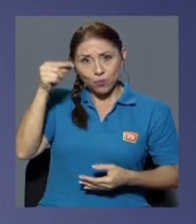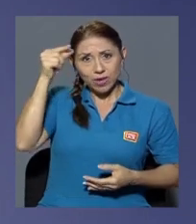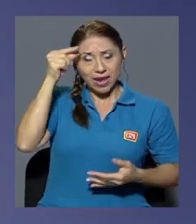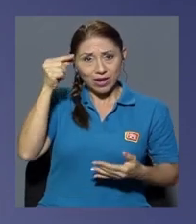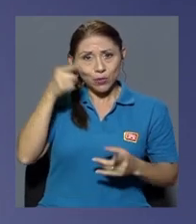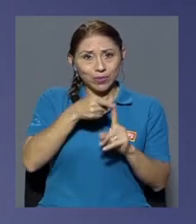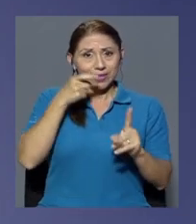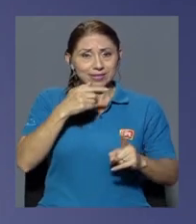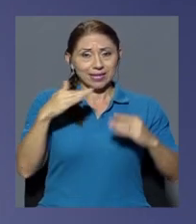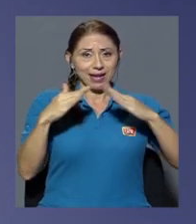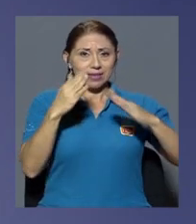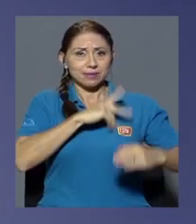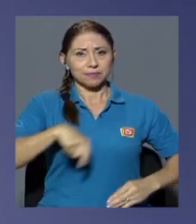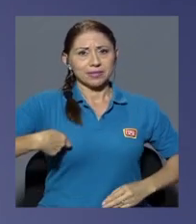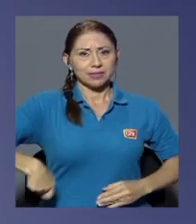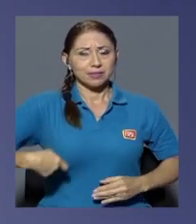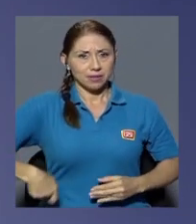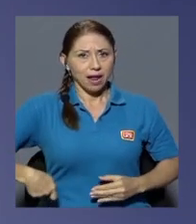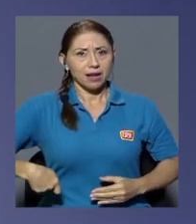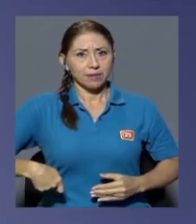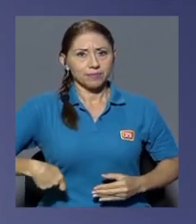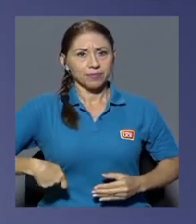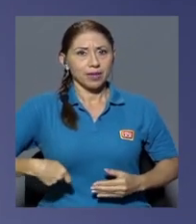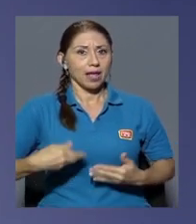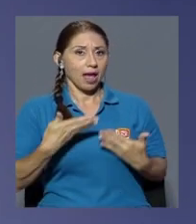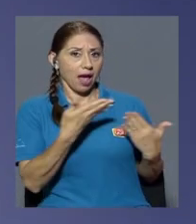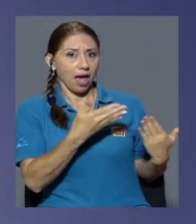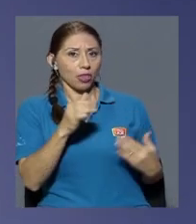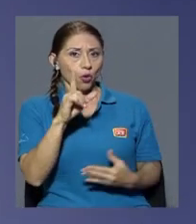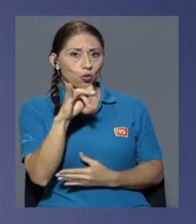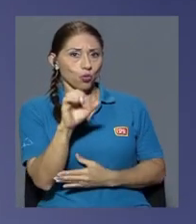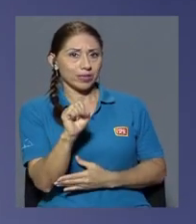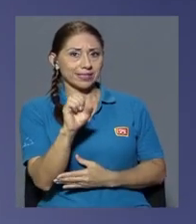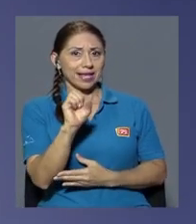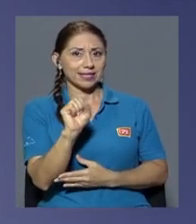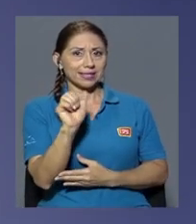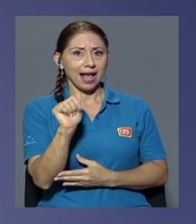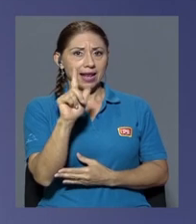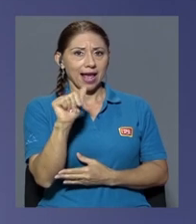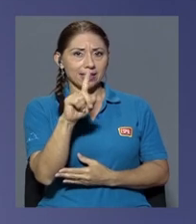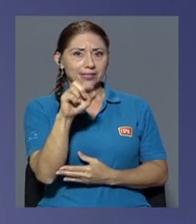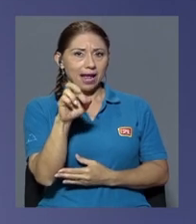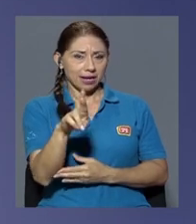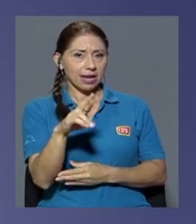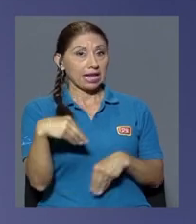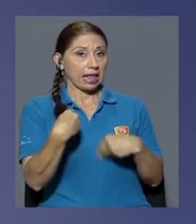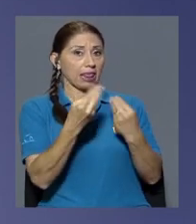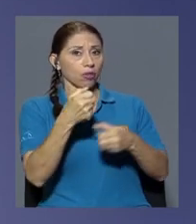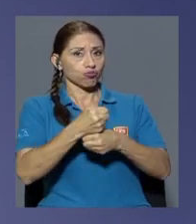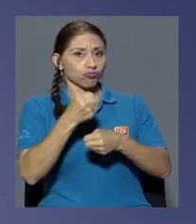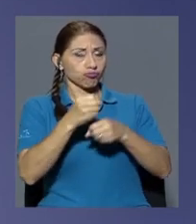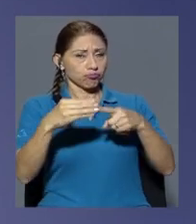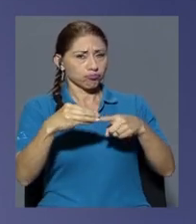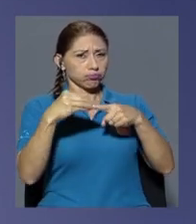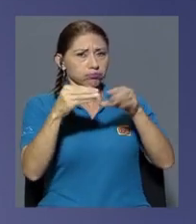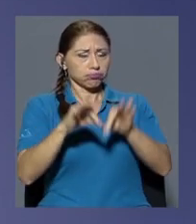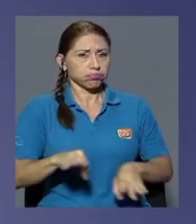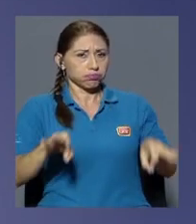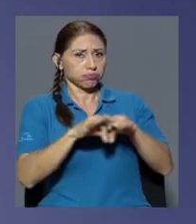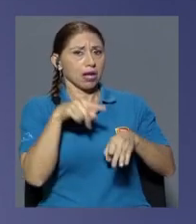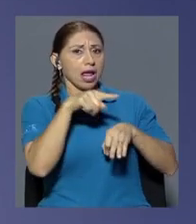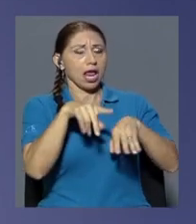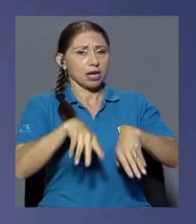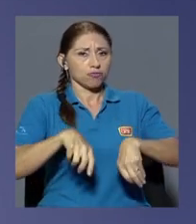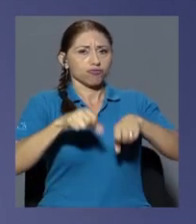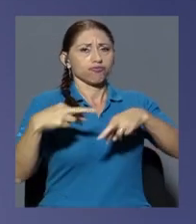le da desde casa presidencial a don luís salazar una tarea primordial y es su comisionado desde